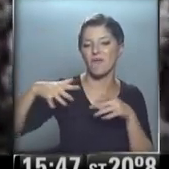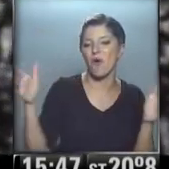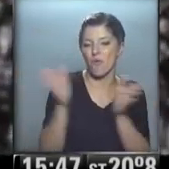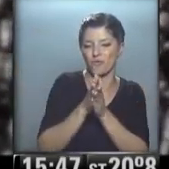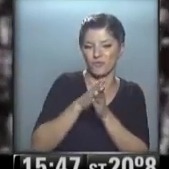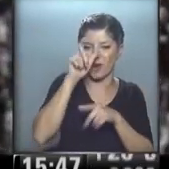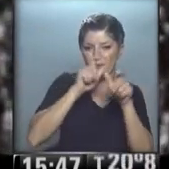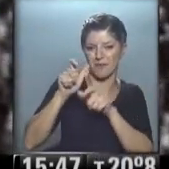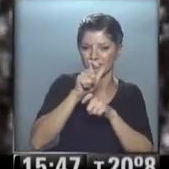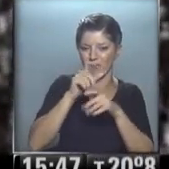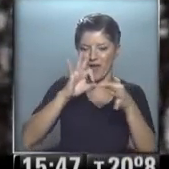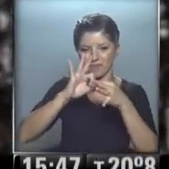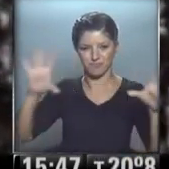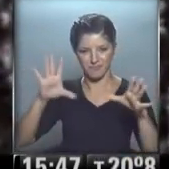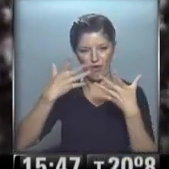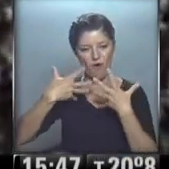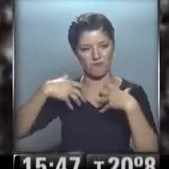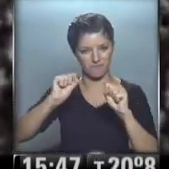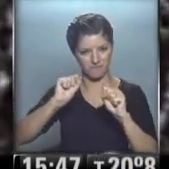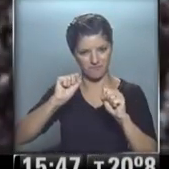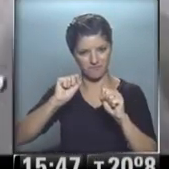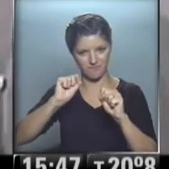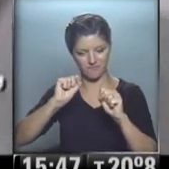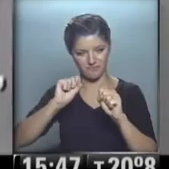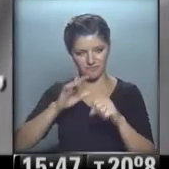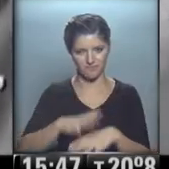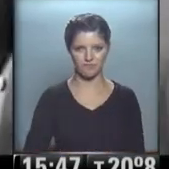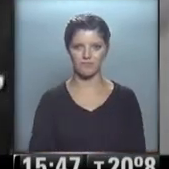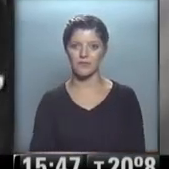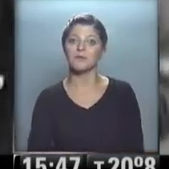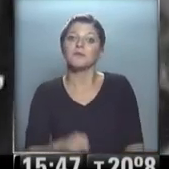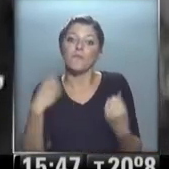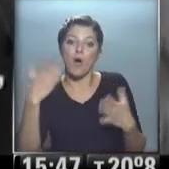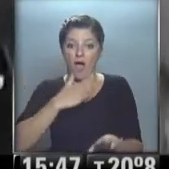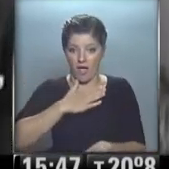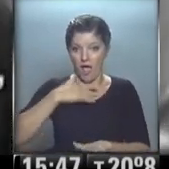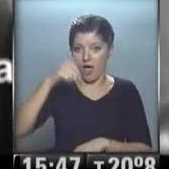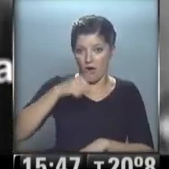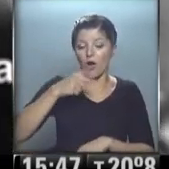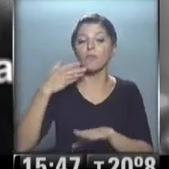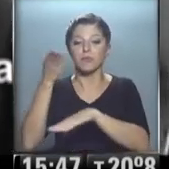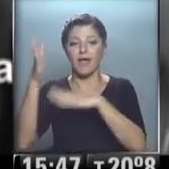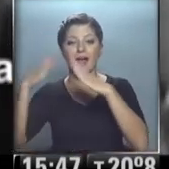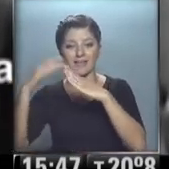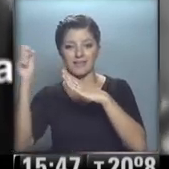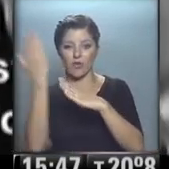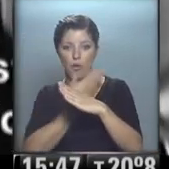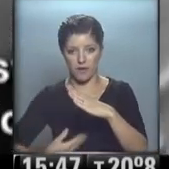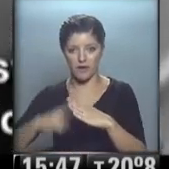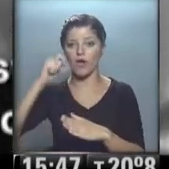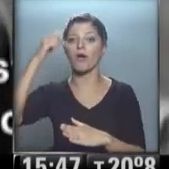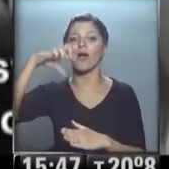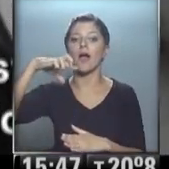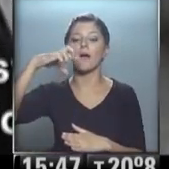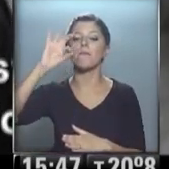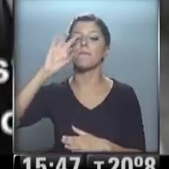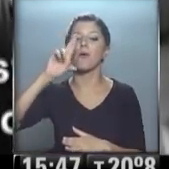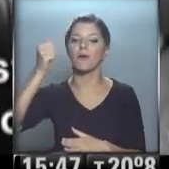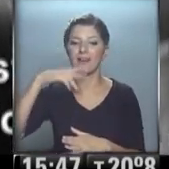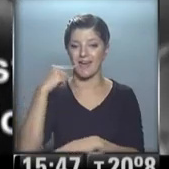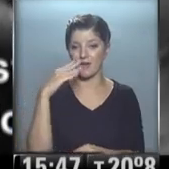el retorno de la democracia. Bueno, ahora voy a ir acá a la Casa de Gobierno cuando jure el doctor Cámpora, pero no me quería perder